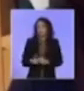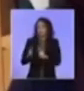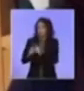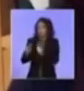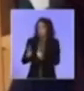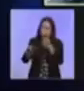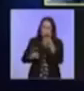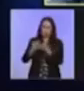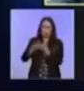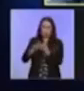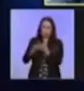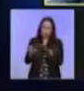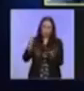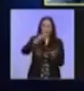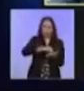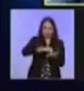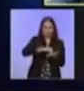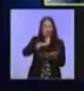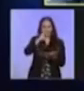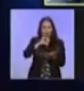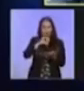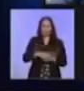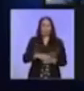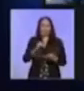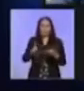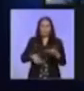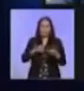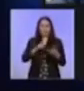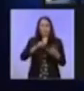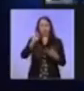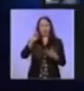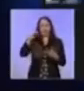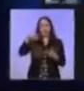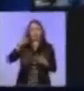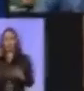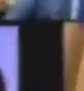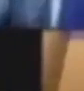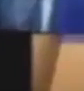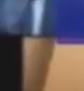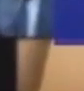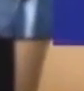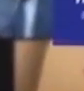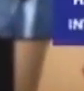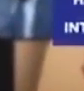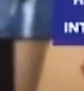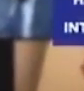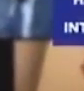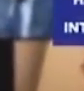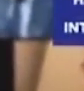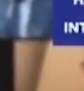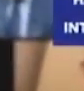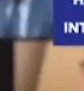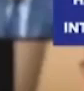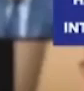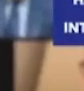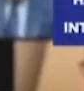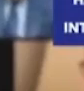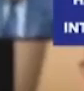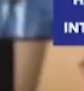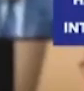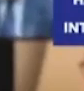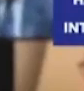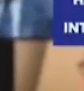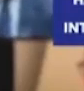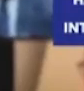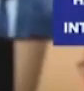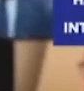conocer el Tribunal Electoral, que ya teme por esta reforma que hace muchísima falta en